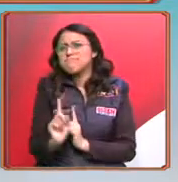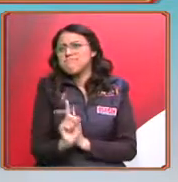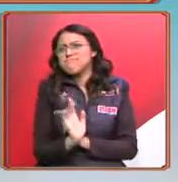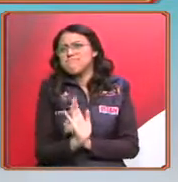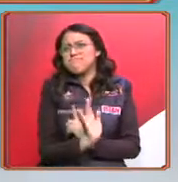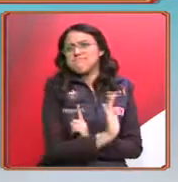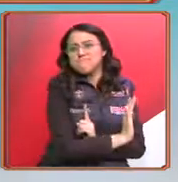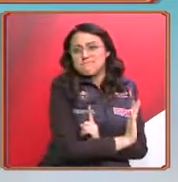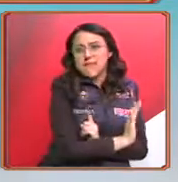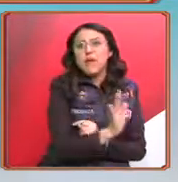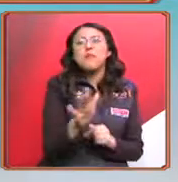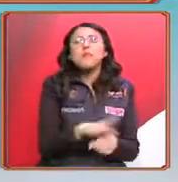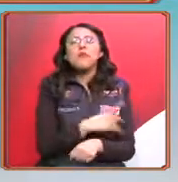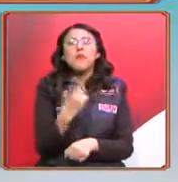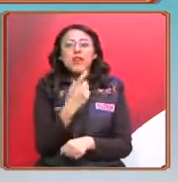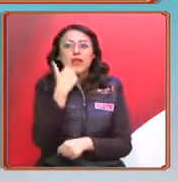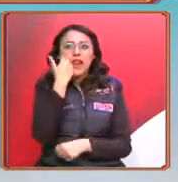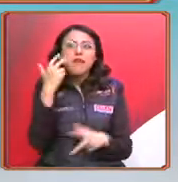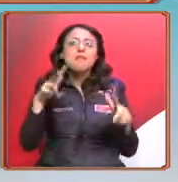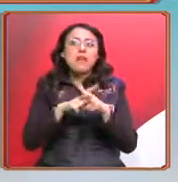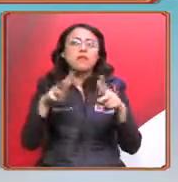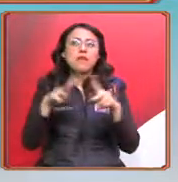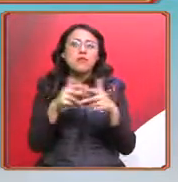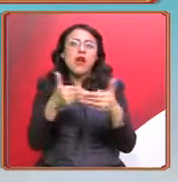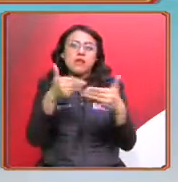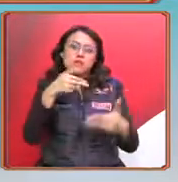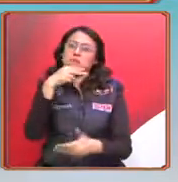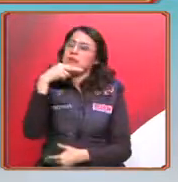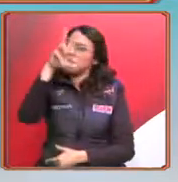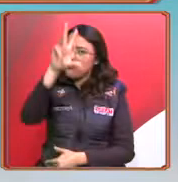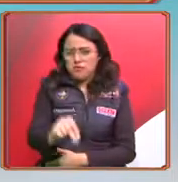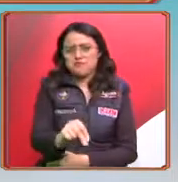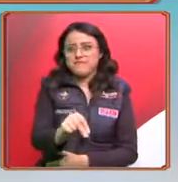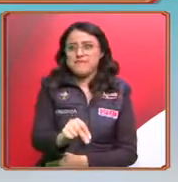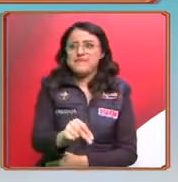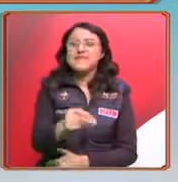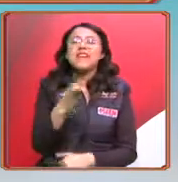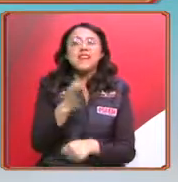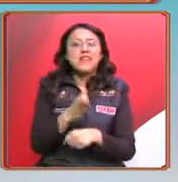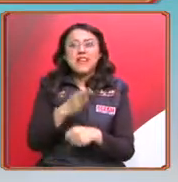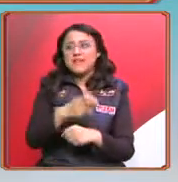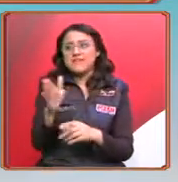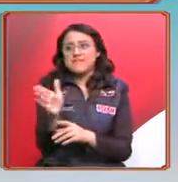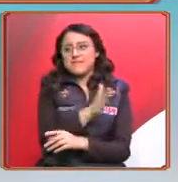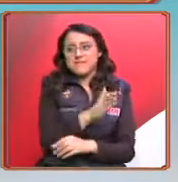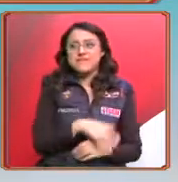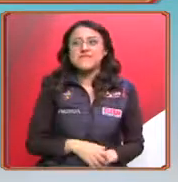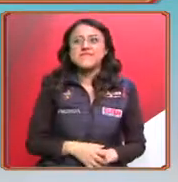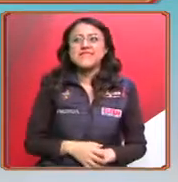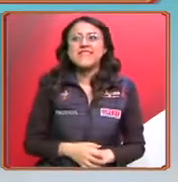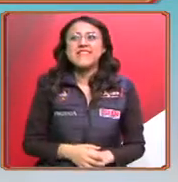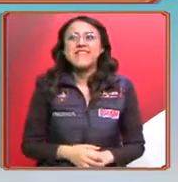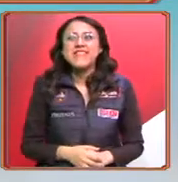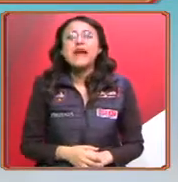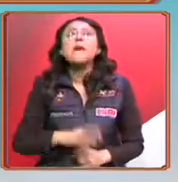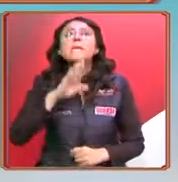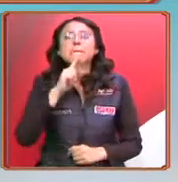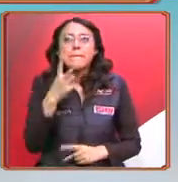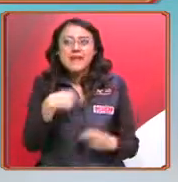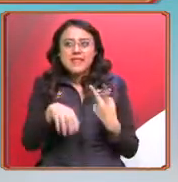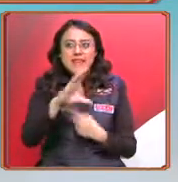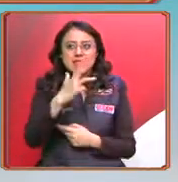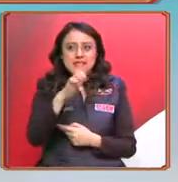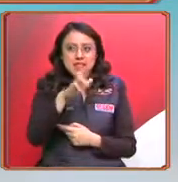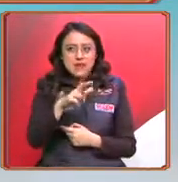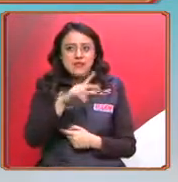pantalla. Okay. Por estar buscando pleito antes de por Navidad. Por causar conflicto no. Por aquí. Aquí no hay conflicto en juguetes. Mira, le voy a traer al chilero de castigo,